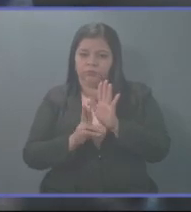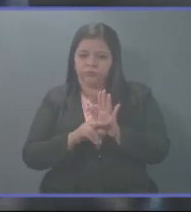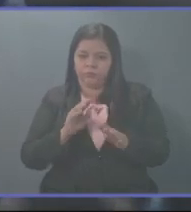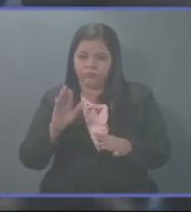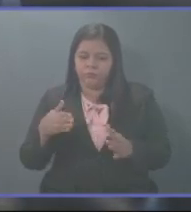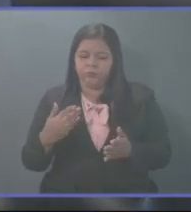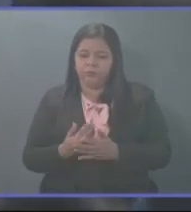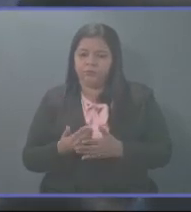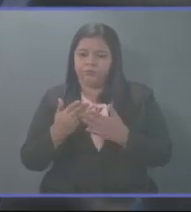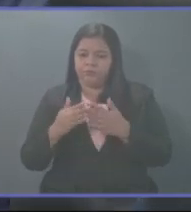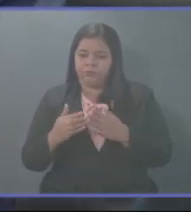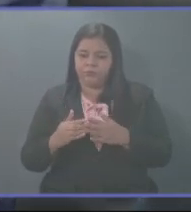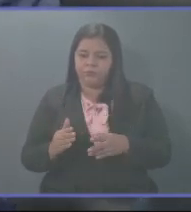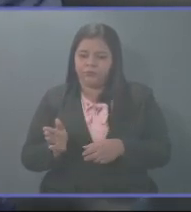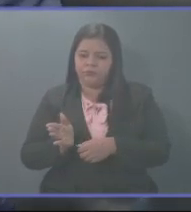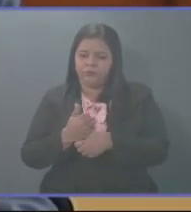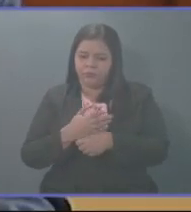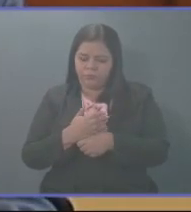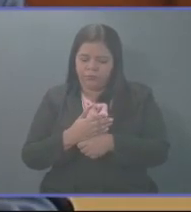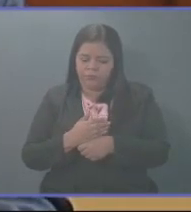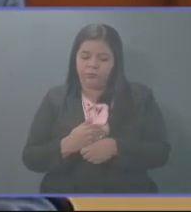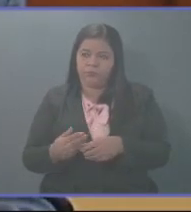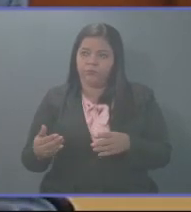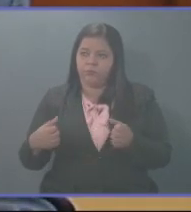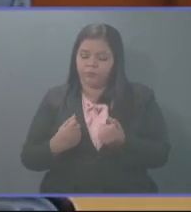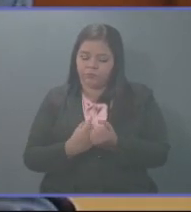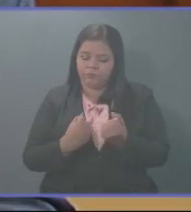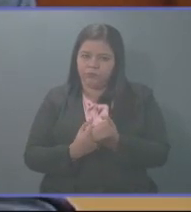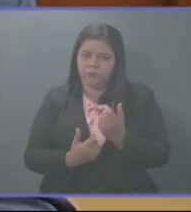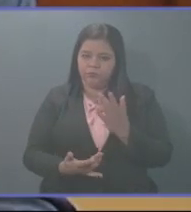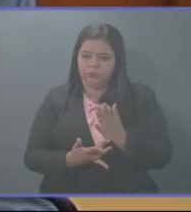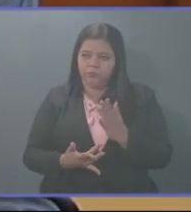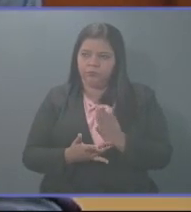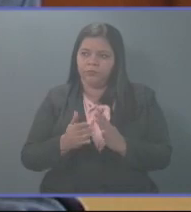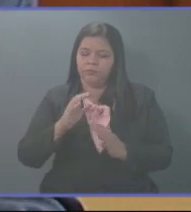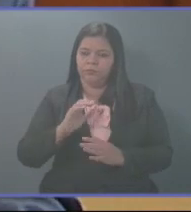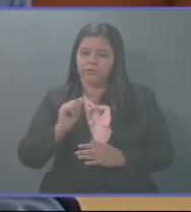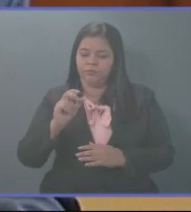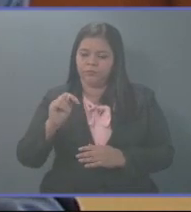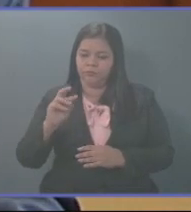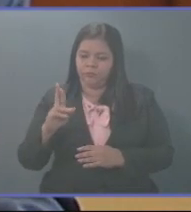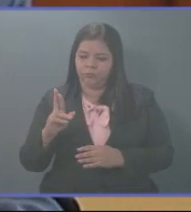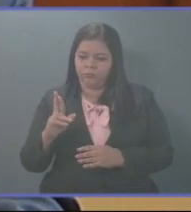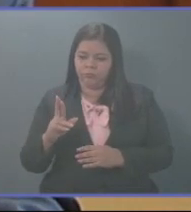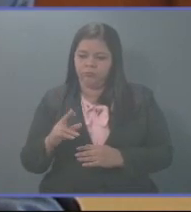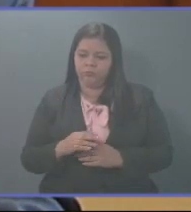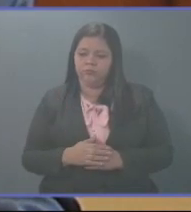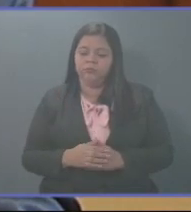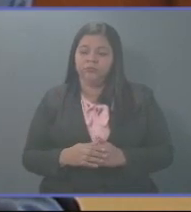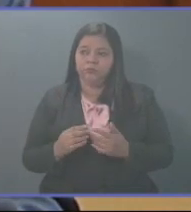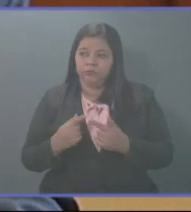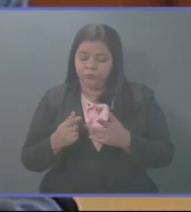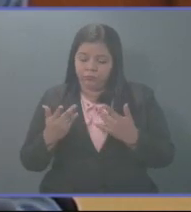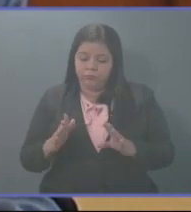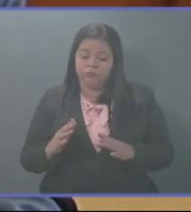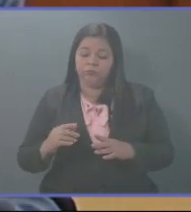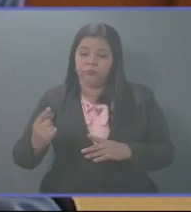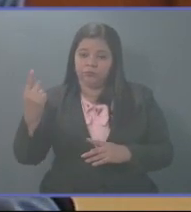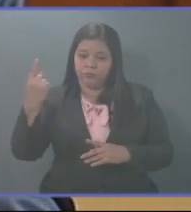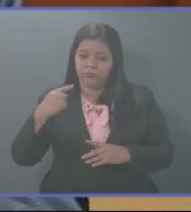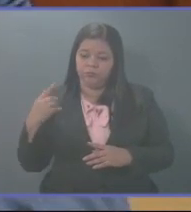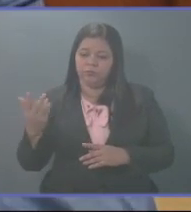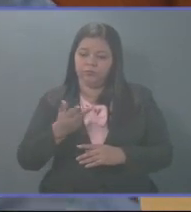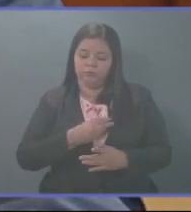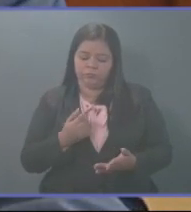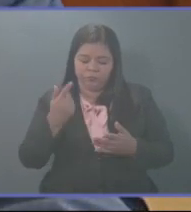los diferentes grupos parlamentarios y el acompañamiento técnico de ACNUR, con el cometido de analizar y discutir